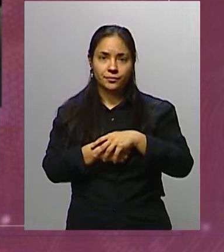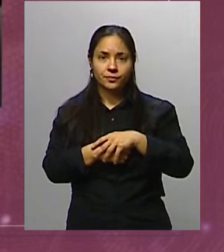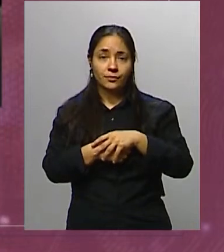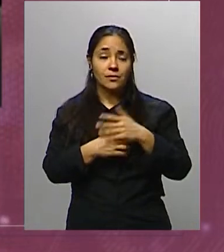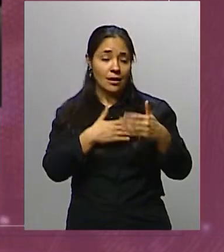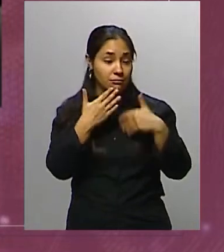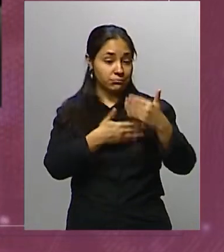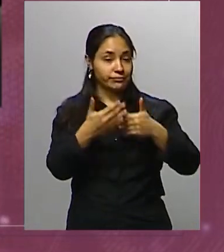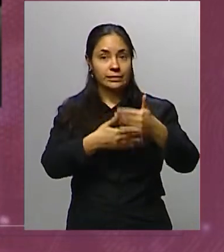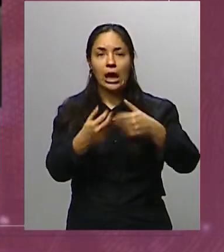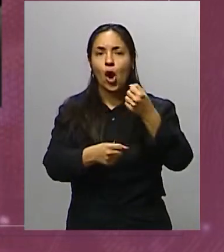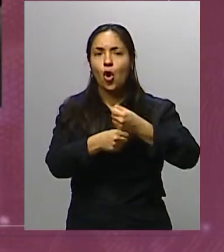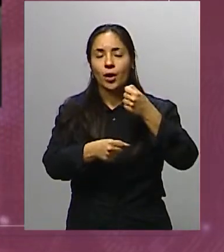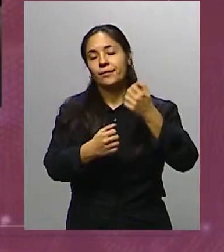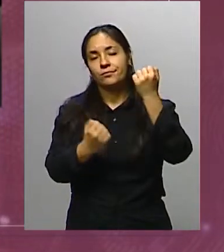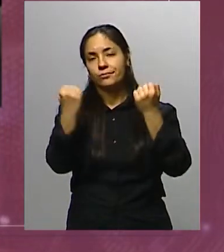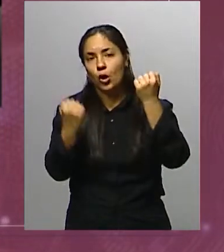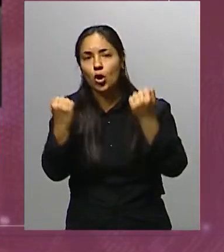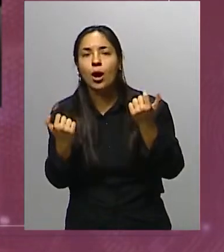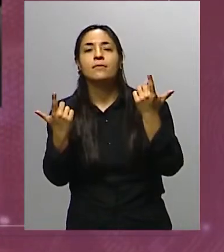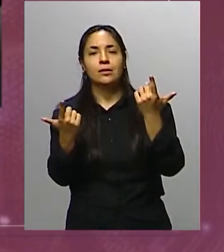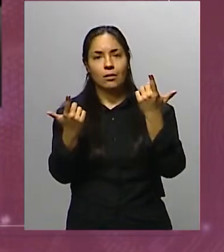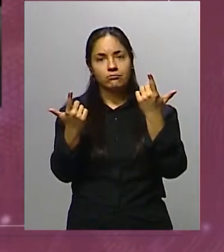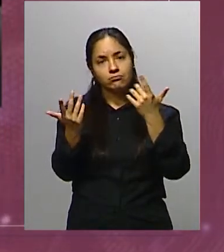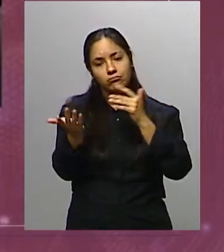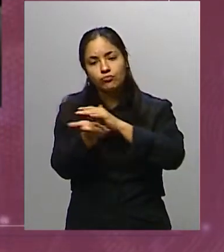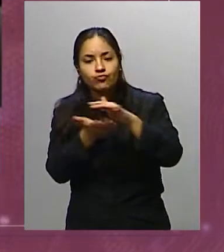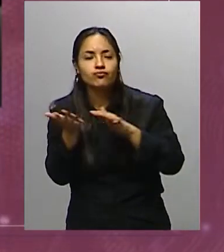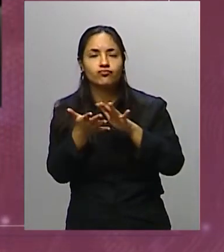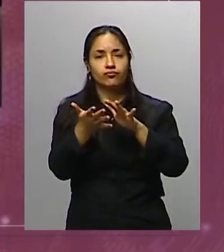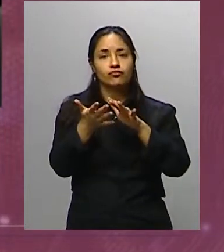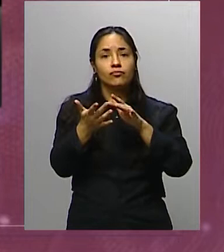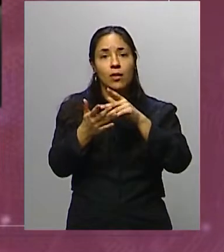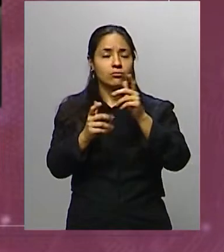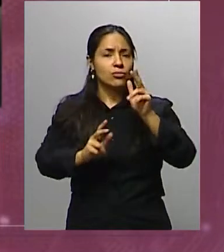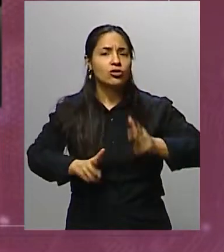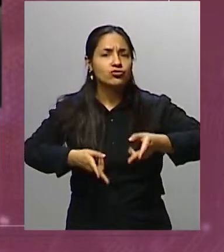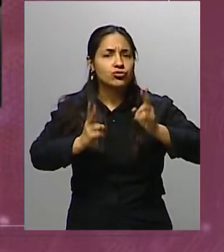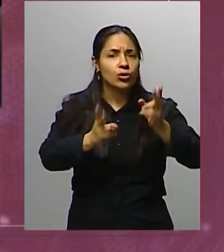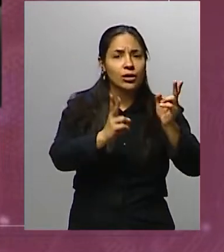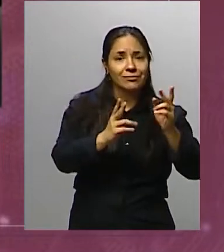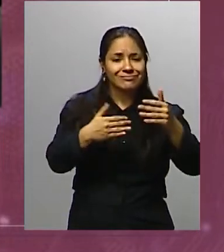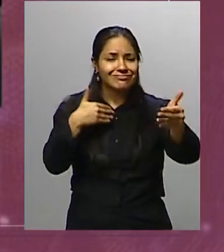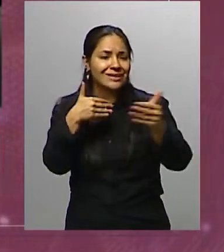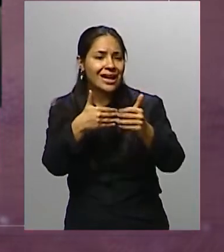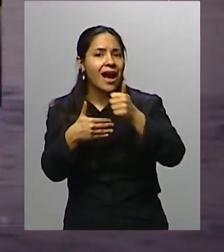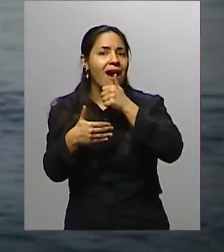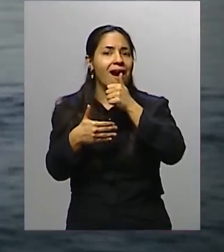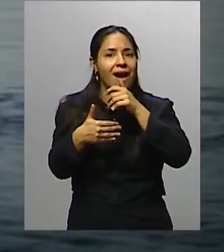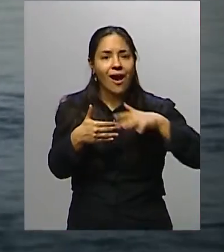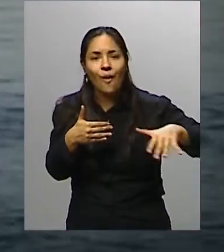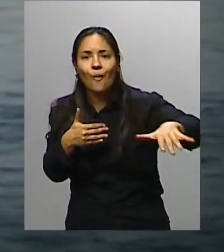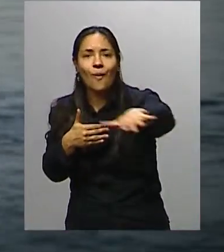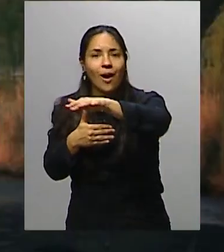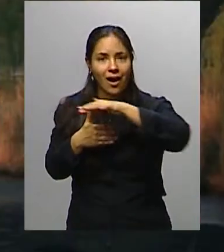desarrollo económico y el desarrollo de los pueblos, de las ciudades, están a orillas del río, a orillas de lo que serían humedales.